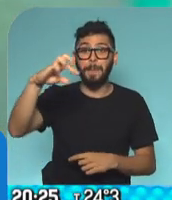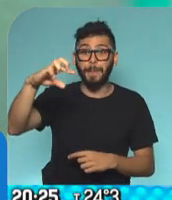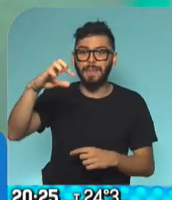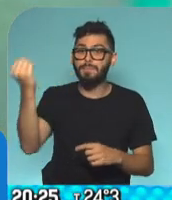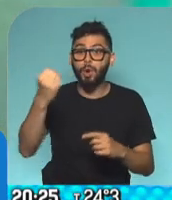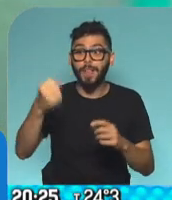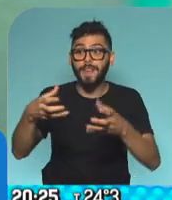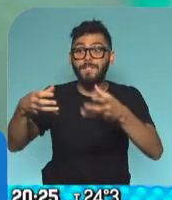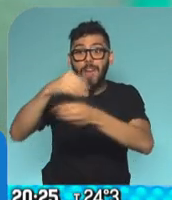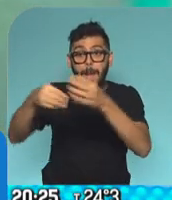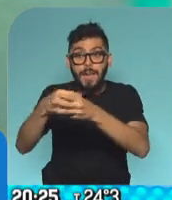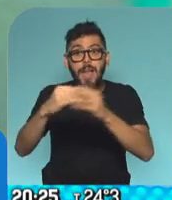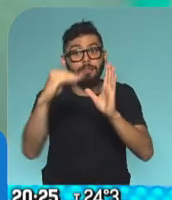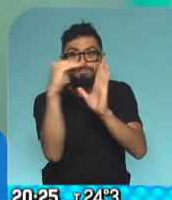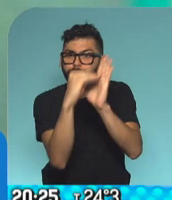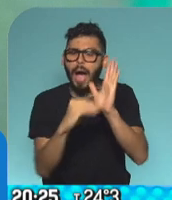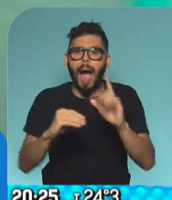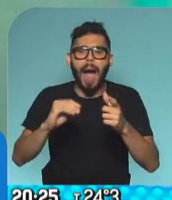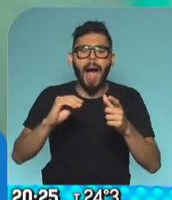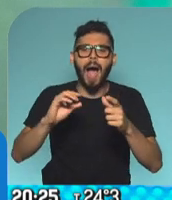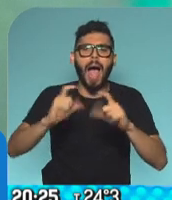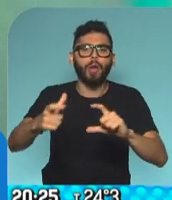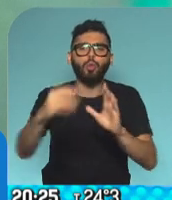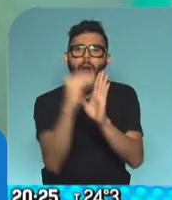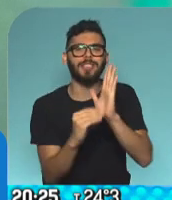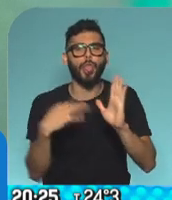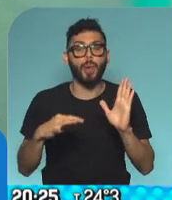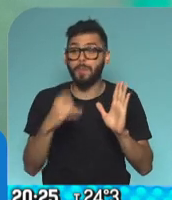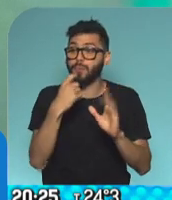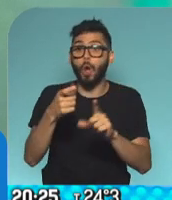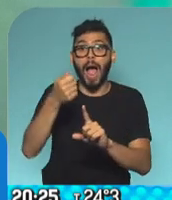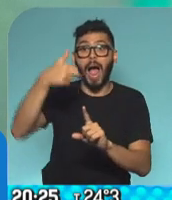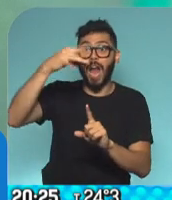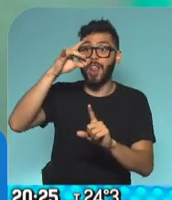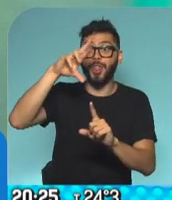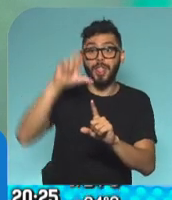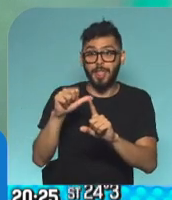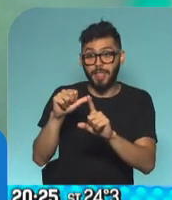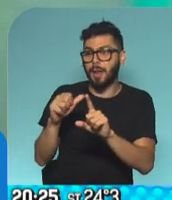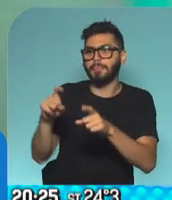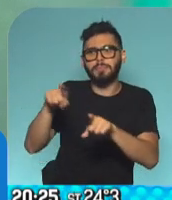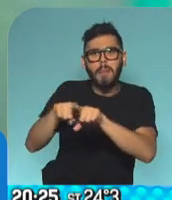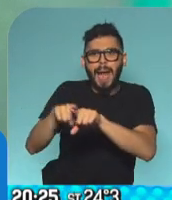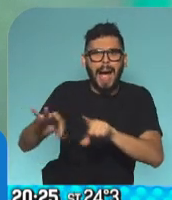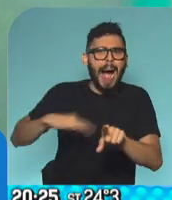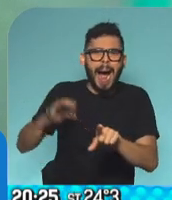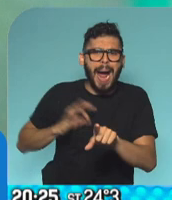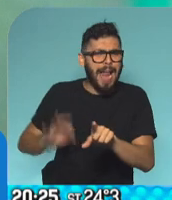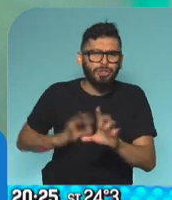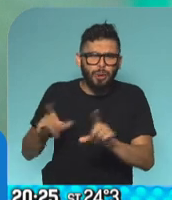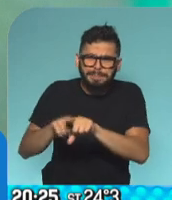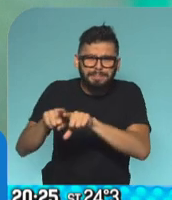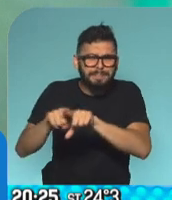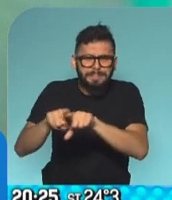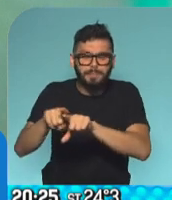actualizados del grupo familiar si andrea tuvo comparte domicilio con su pareja de tantos años si además estaba